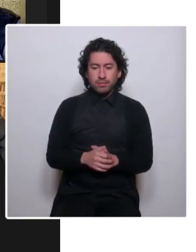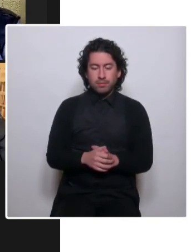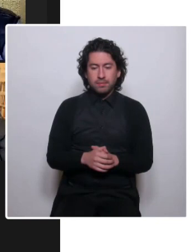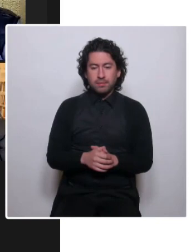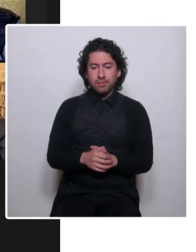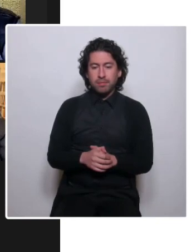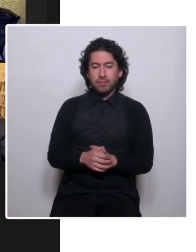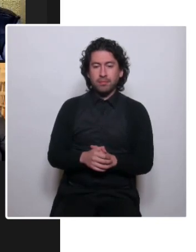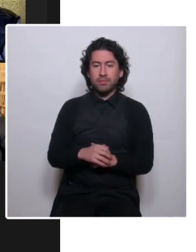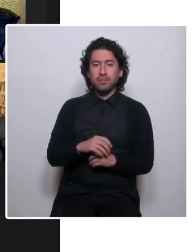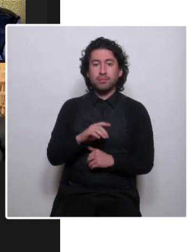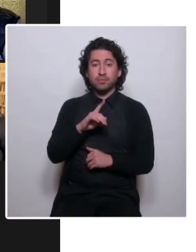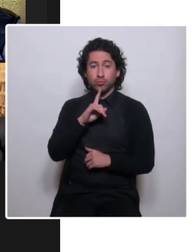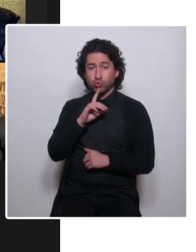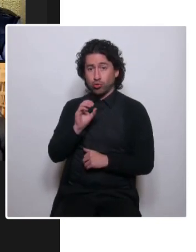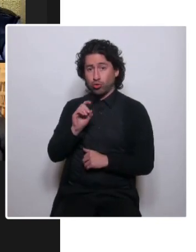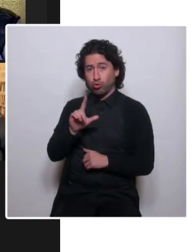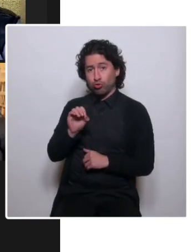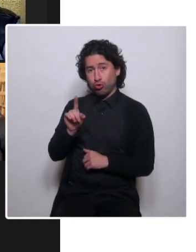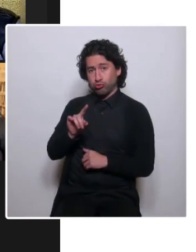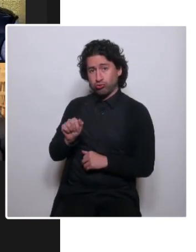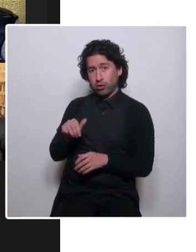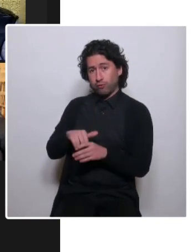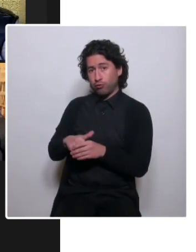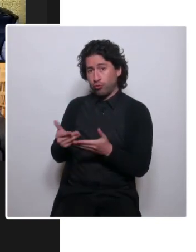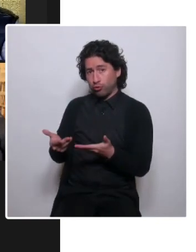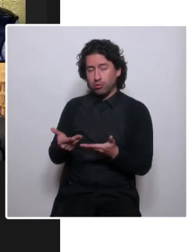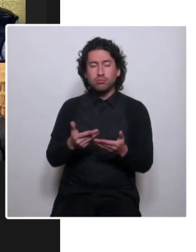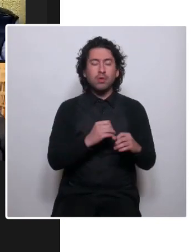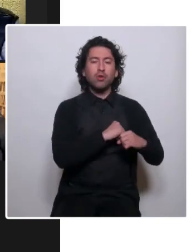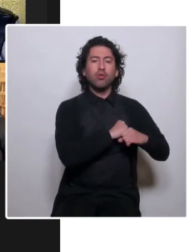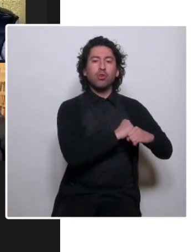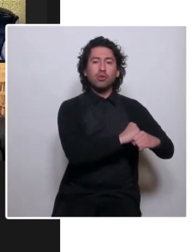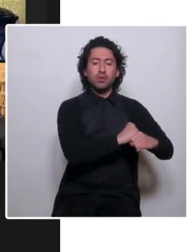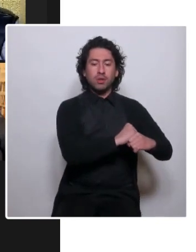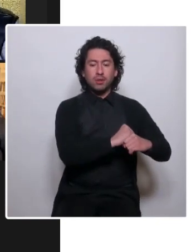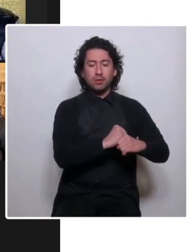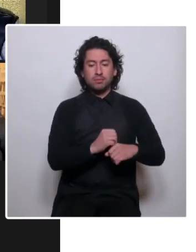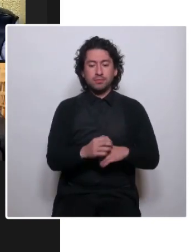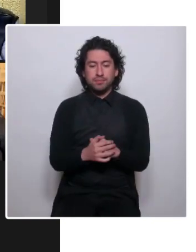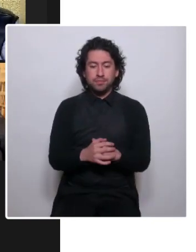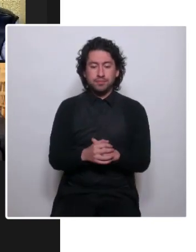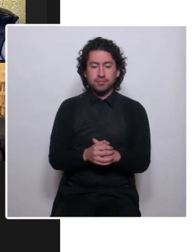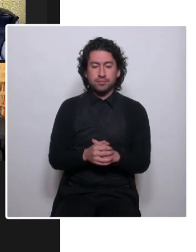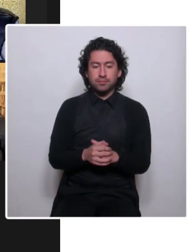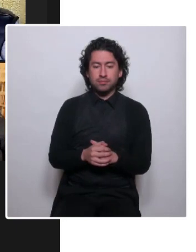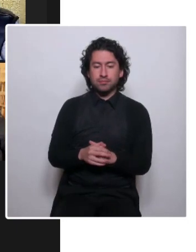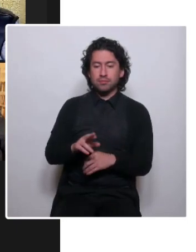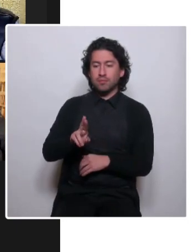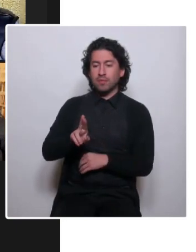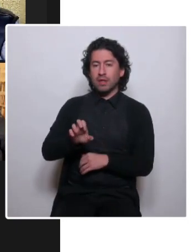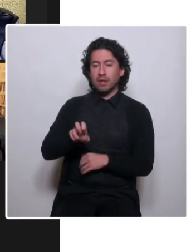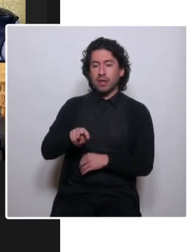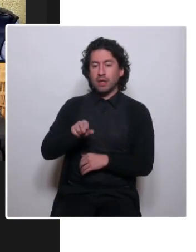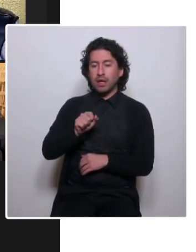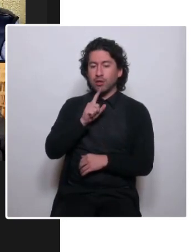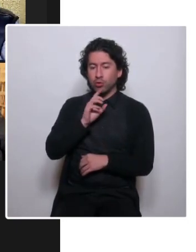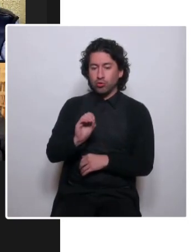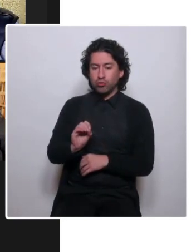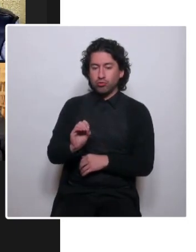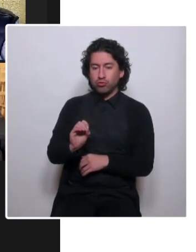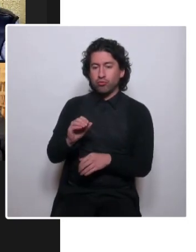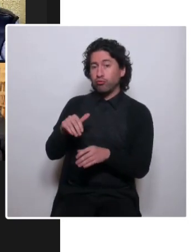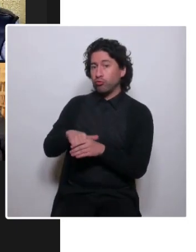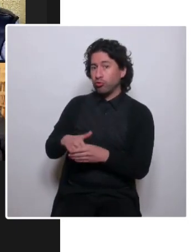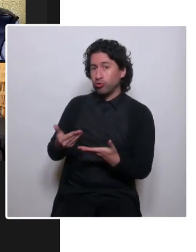secretario. Señor Tolosa, ¿cómo vota usted? En contra, señor secretario. Don Renato Garín, ¿cómo vota? A